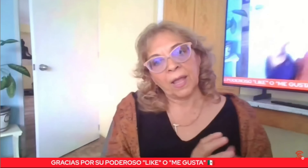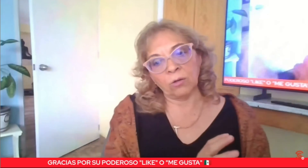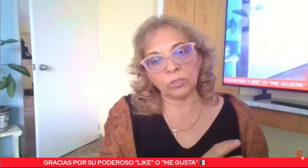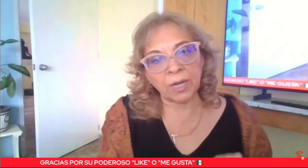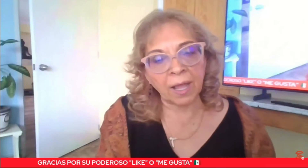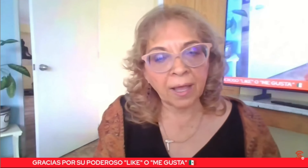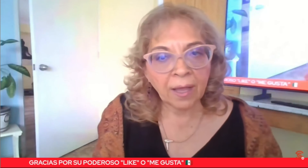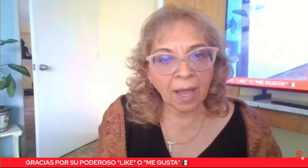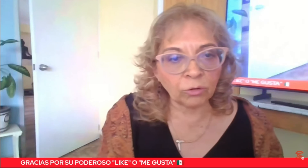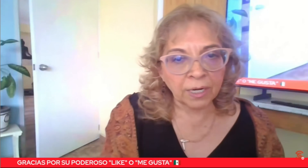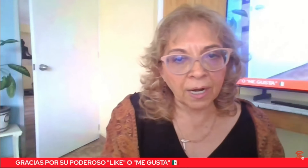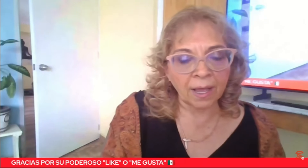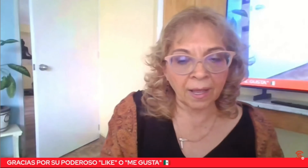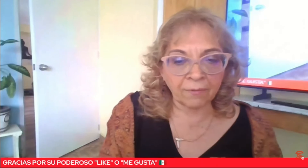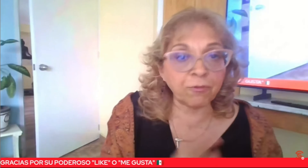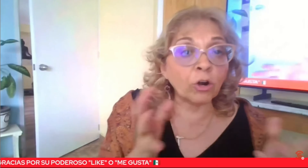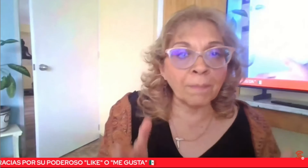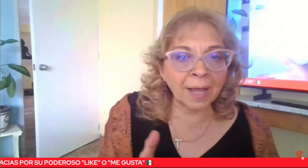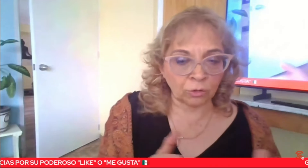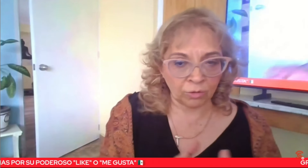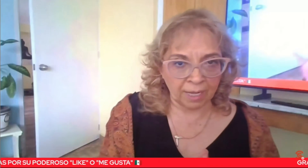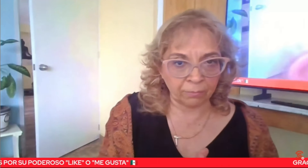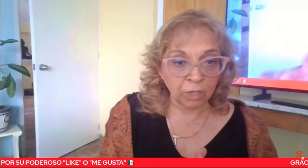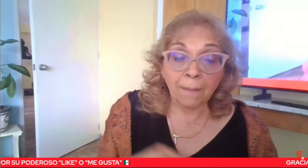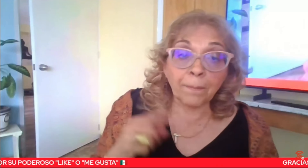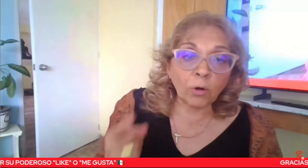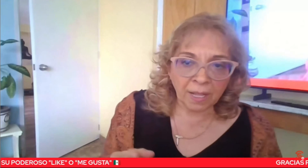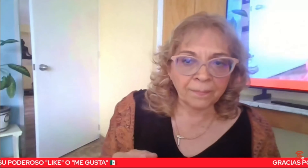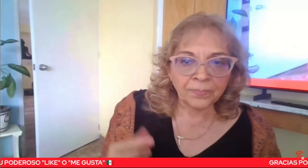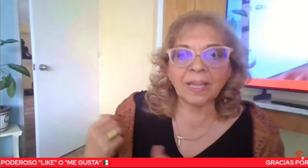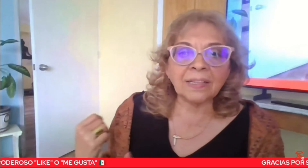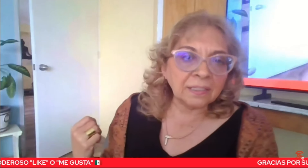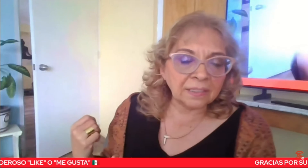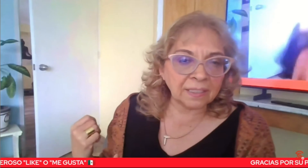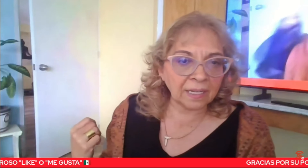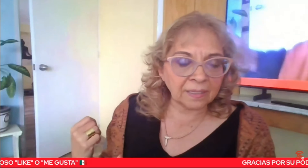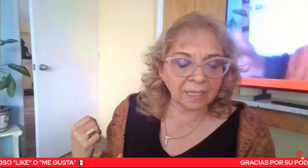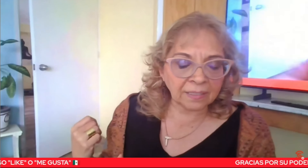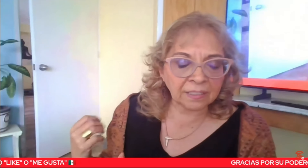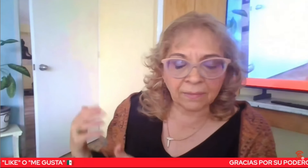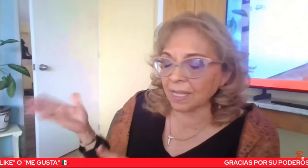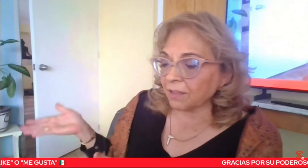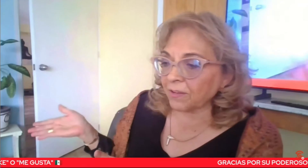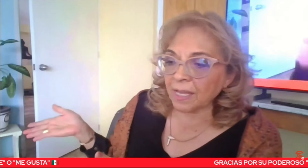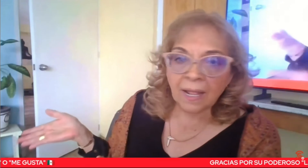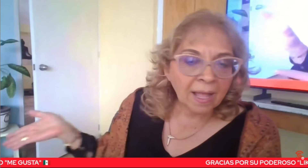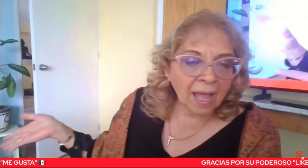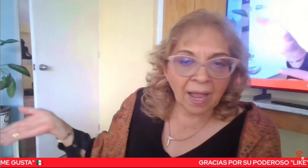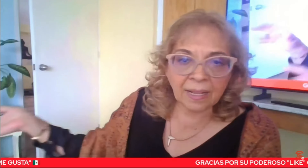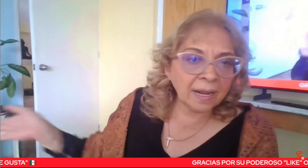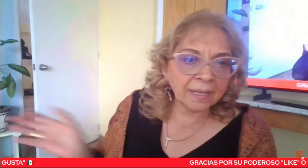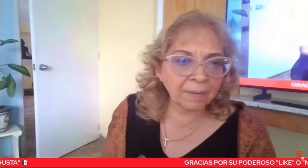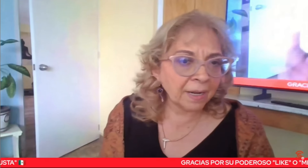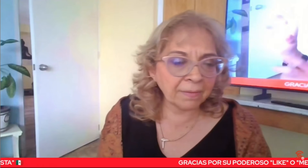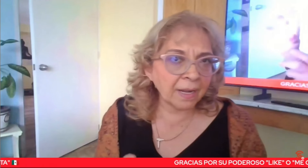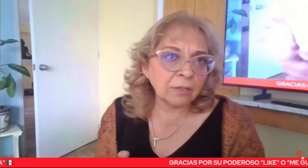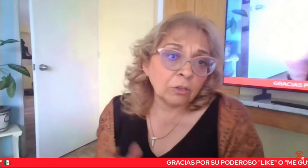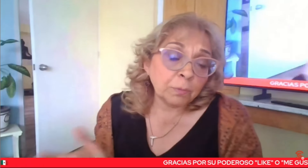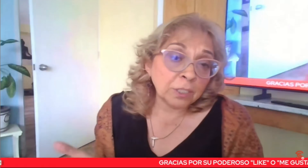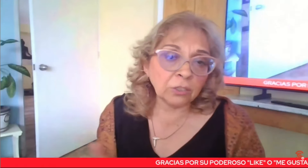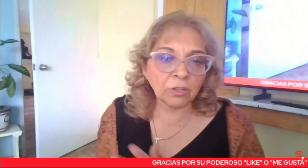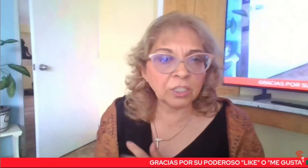a otra formato, digamos. Porque, ¿de qué te serviría defender a alguien a quien van a ver